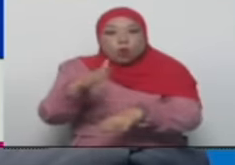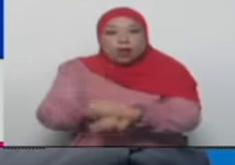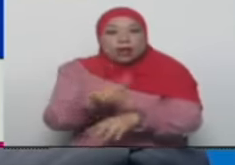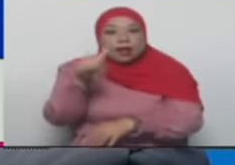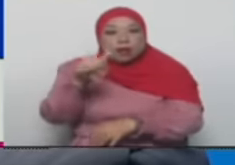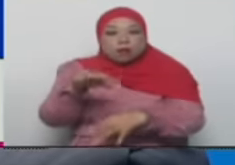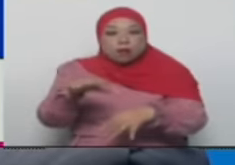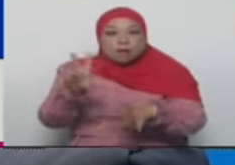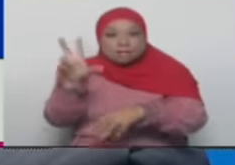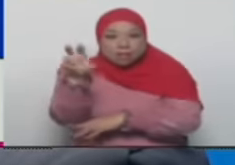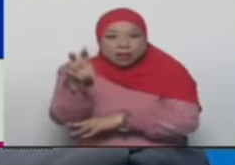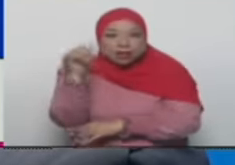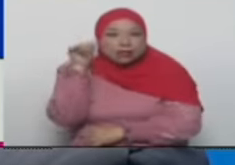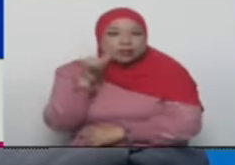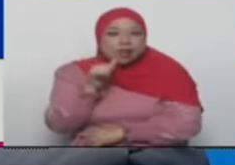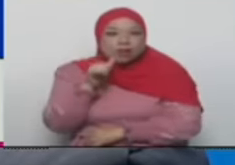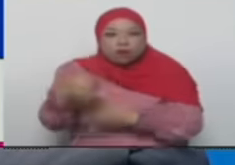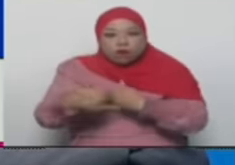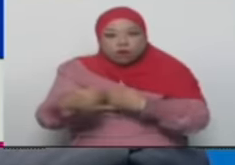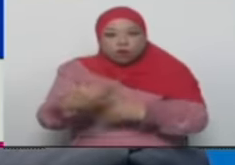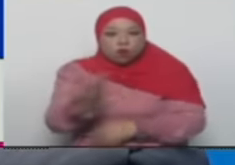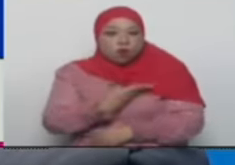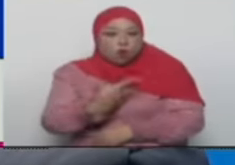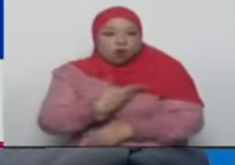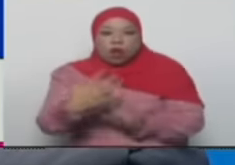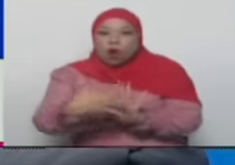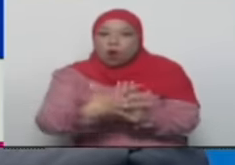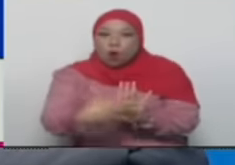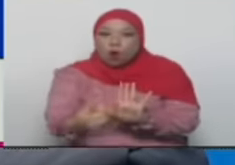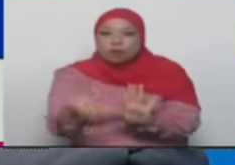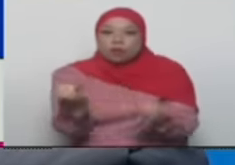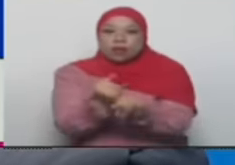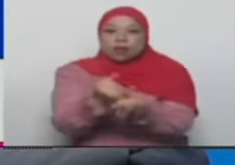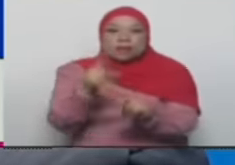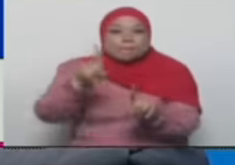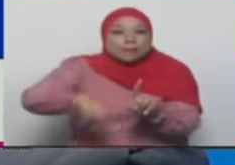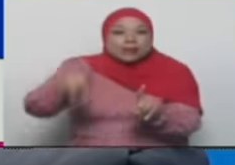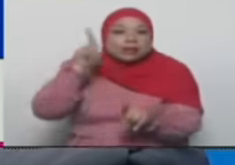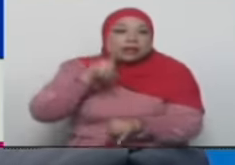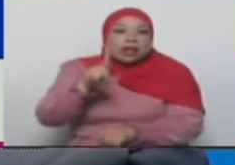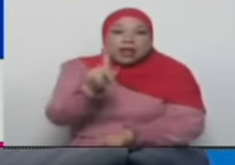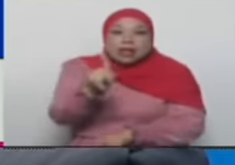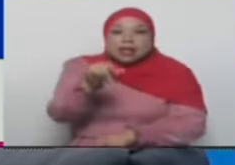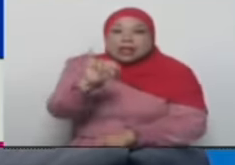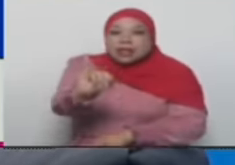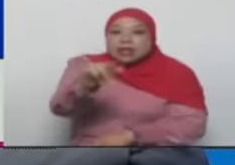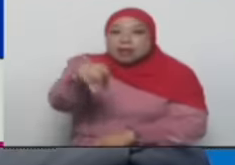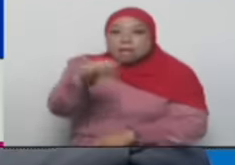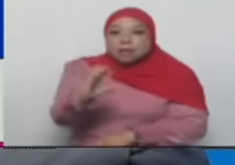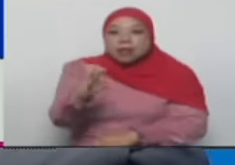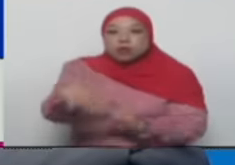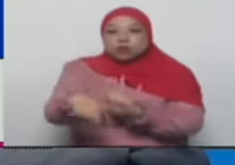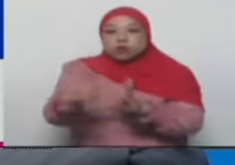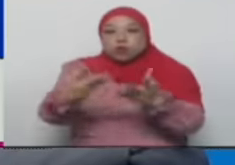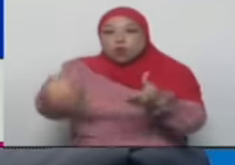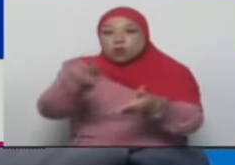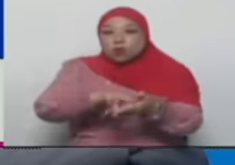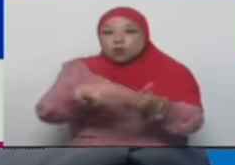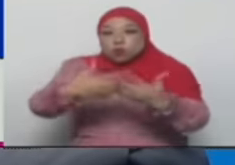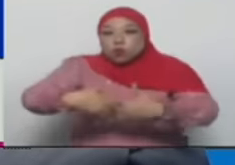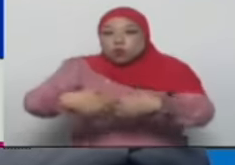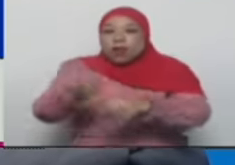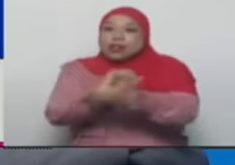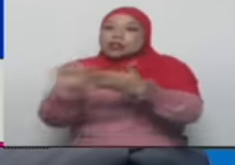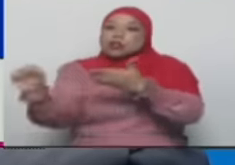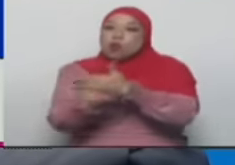sábado. Han hecho, presidente, falsificación de nuestros enlaces de IP. Han hecho también duplicación de los enlaces,